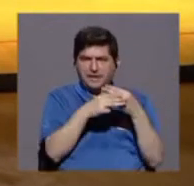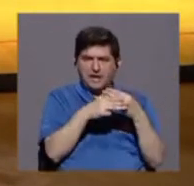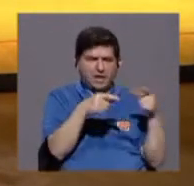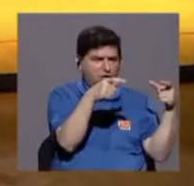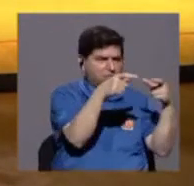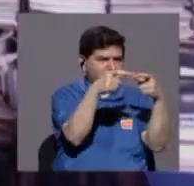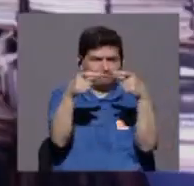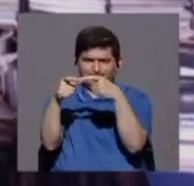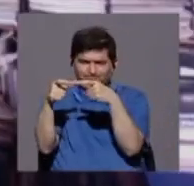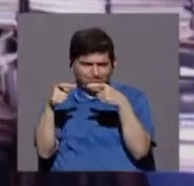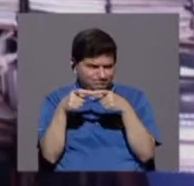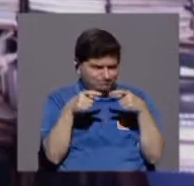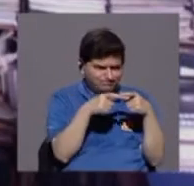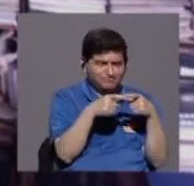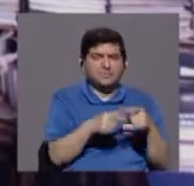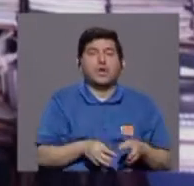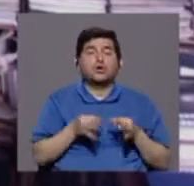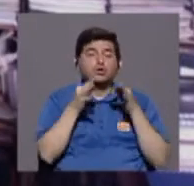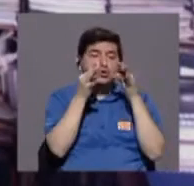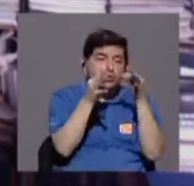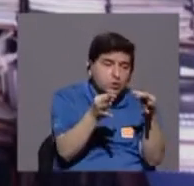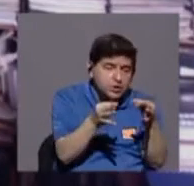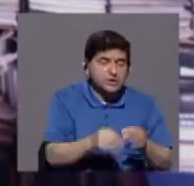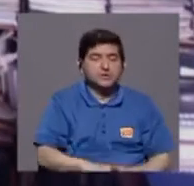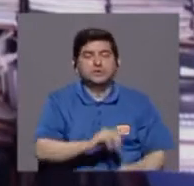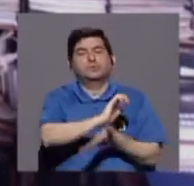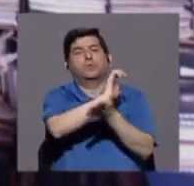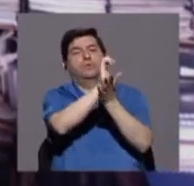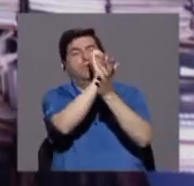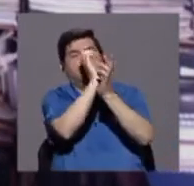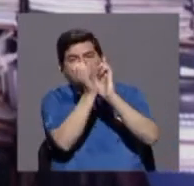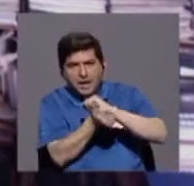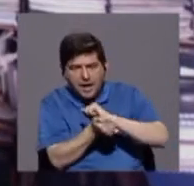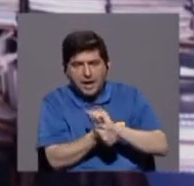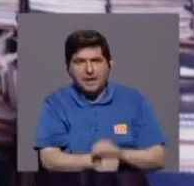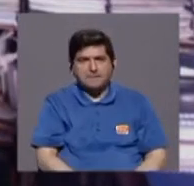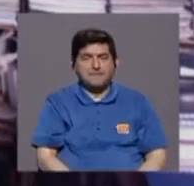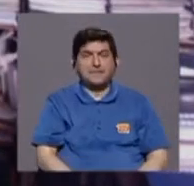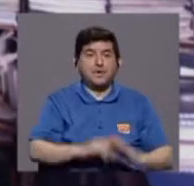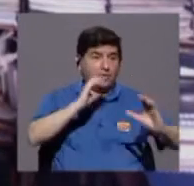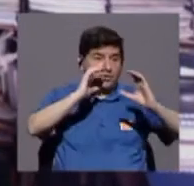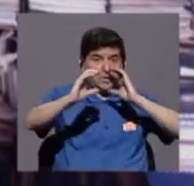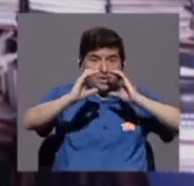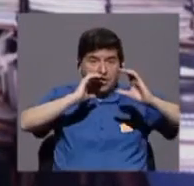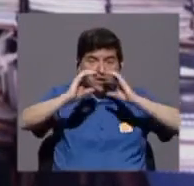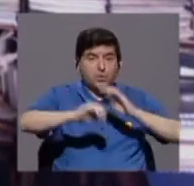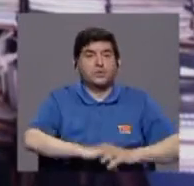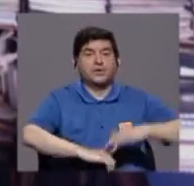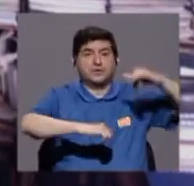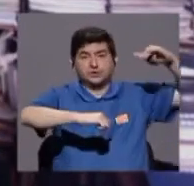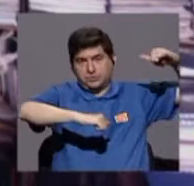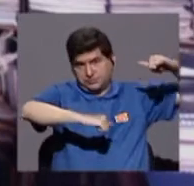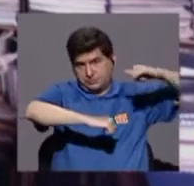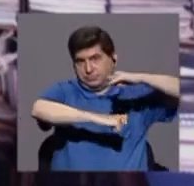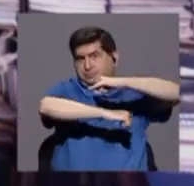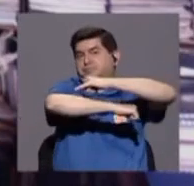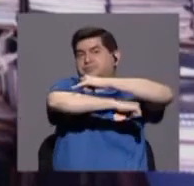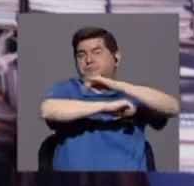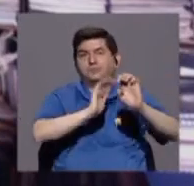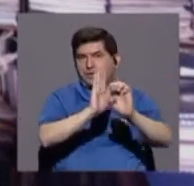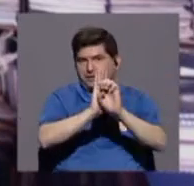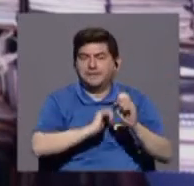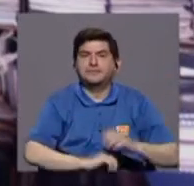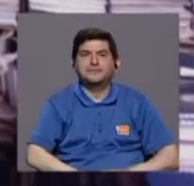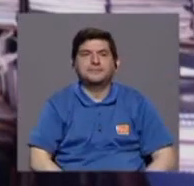conexión, digamos, sobre todo turismo, transformación, sobre todo auge de las comunicaciones aéreas, gran